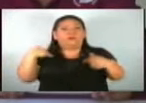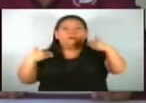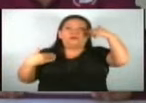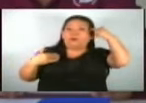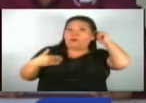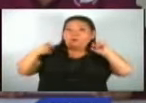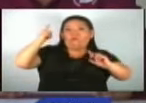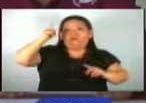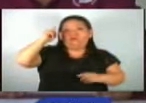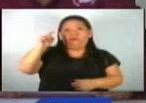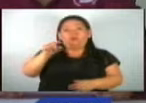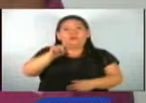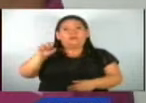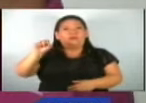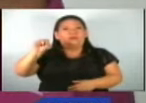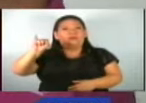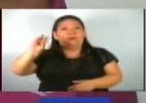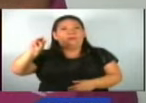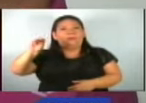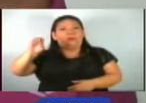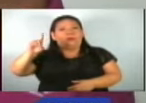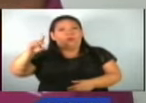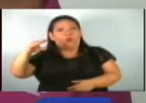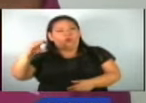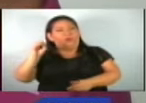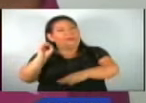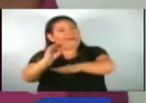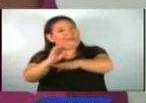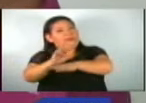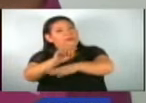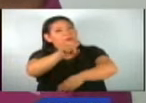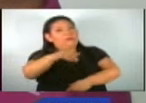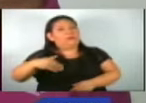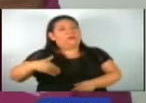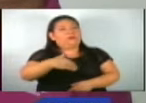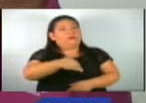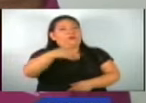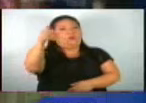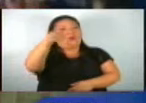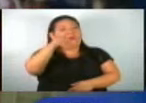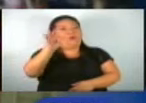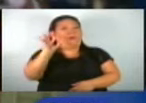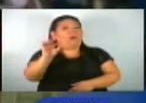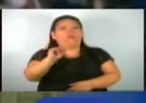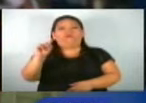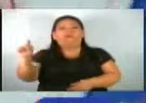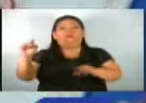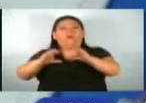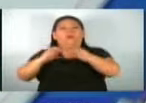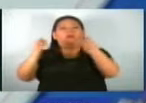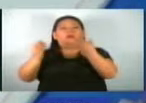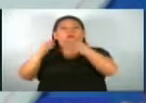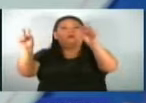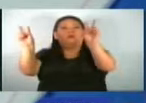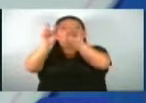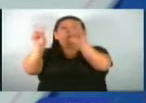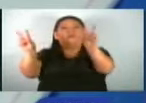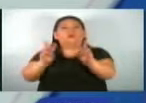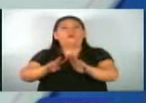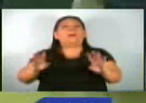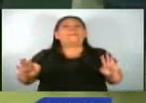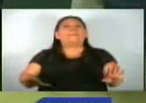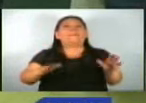Educación Pública de El Salvador, SIMEDUCO, recomienda al Ministerio de Educación enviar a clases virtuales a nivel nacional, a fin de